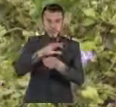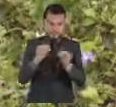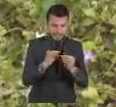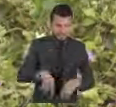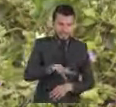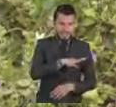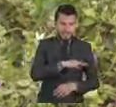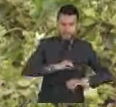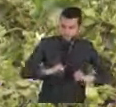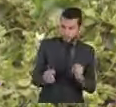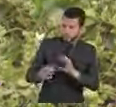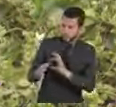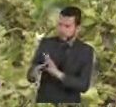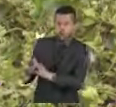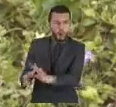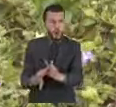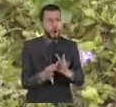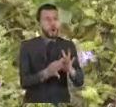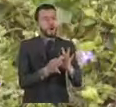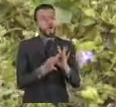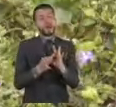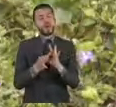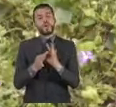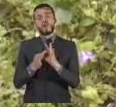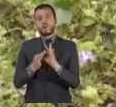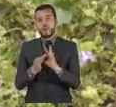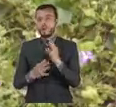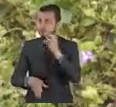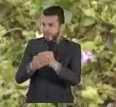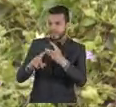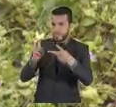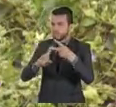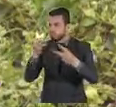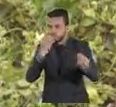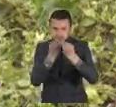Bogotá. Tarde, pero más vale tarde que nunca.